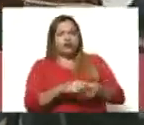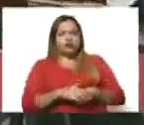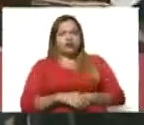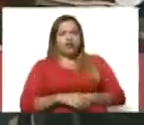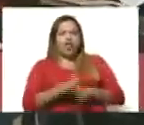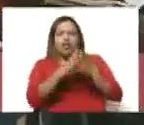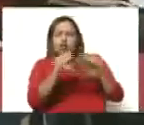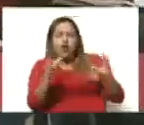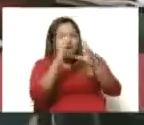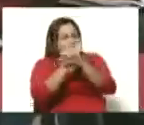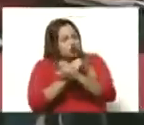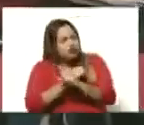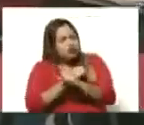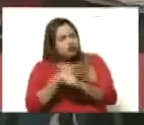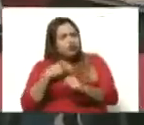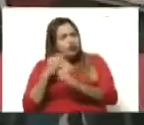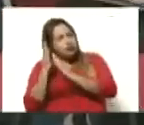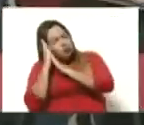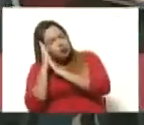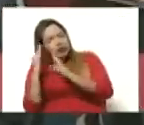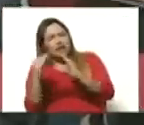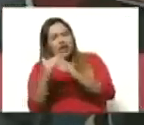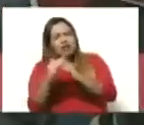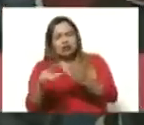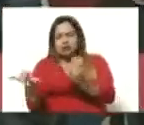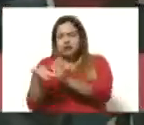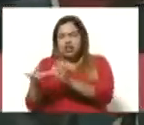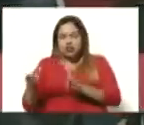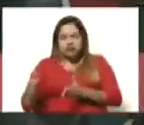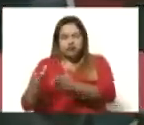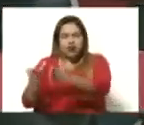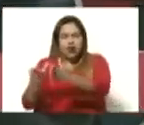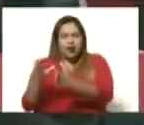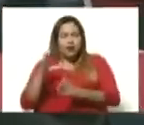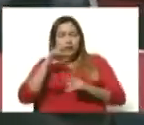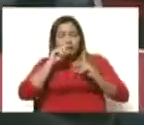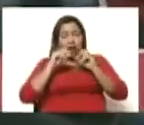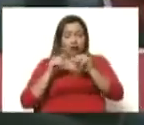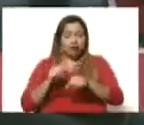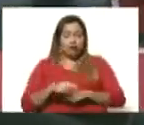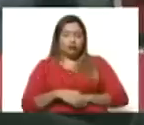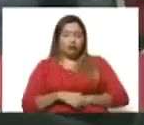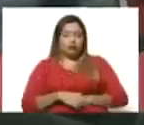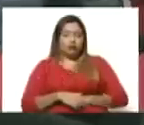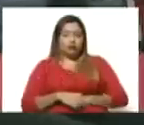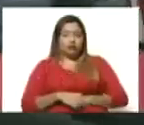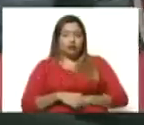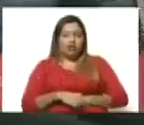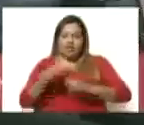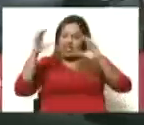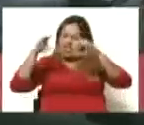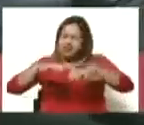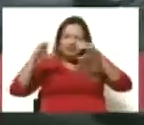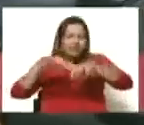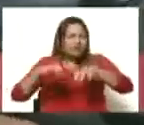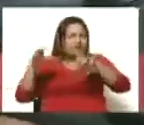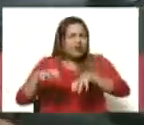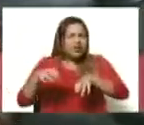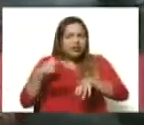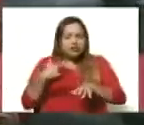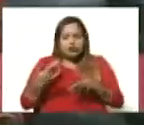todas las noches duermo ahí en mi casa, cerca de Quebrada Los Patos. Y empieza a llover y me pongo muy